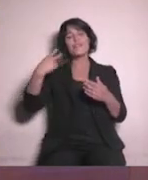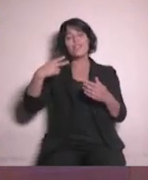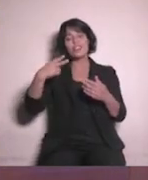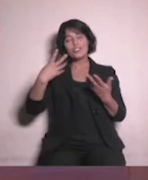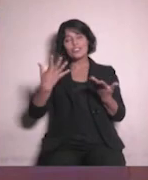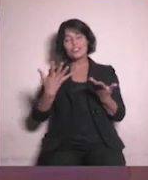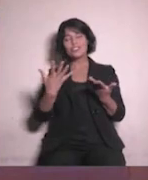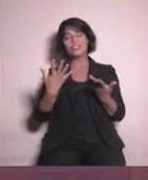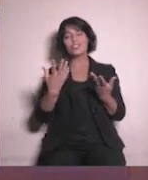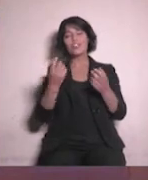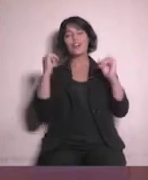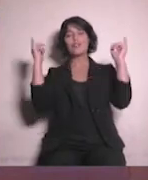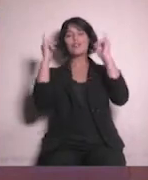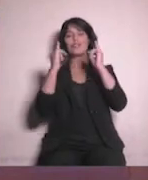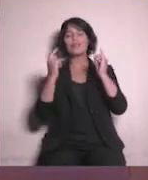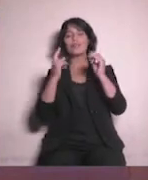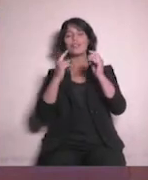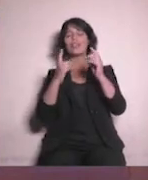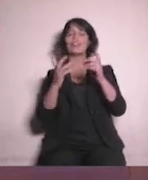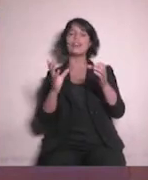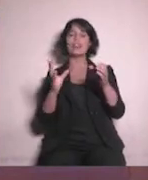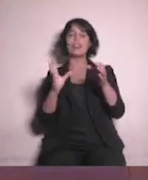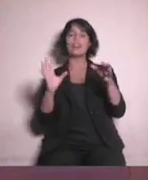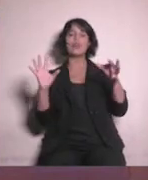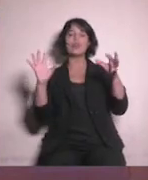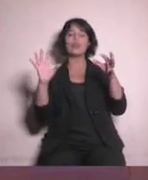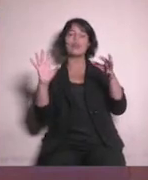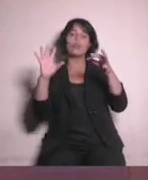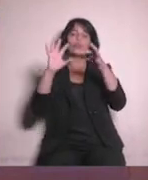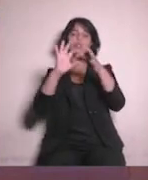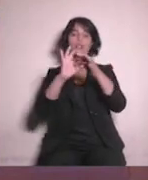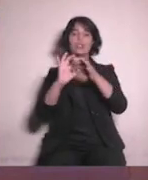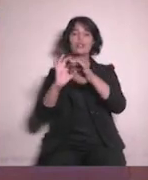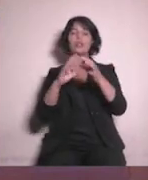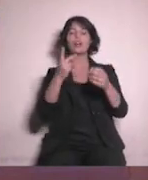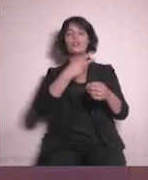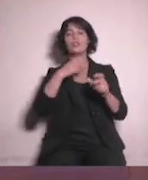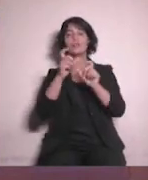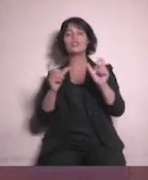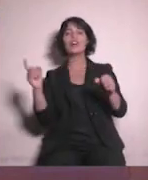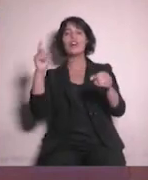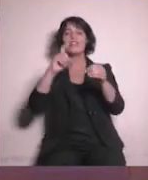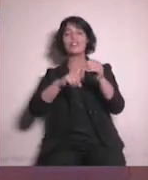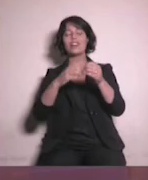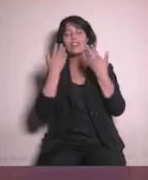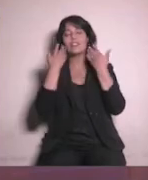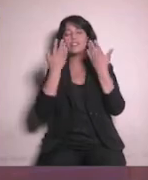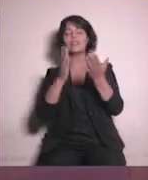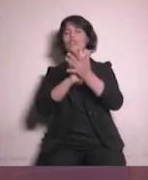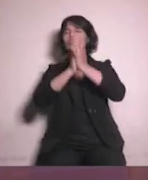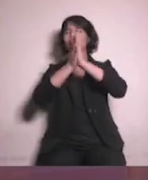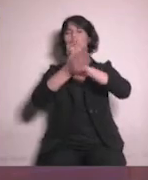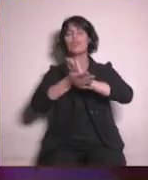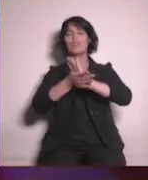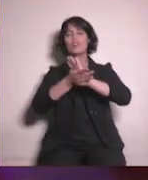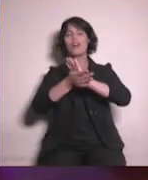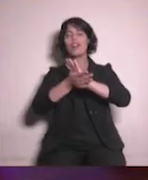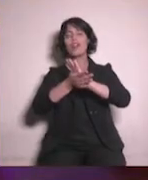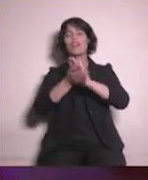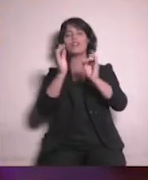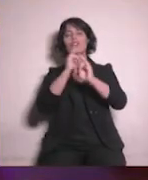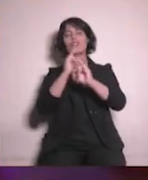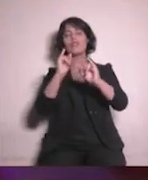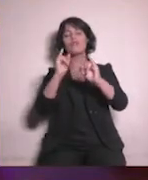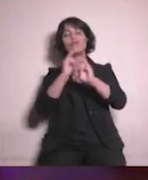para conectarnos con nuestros afiliados y reducir las asimetrías de información, entregando un completo reporte de